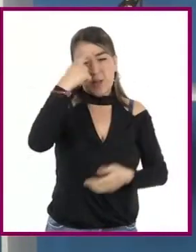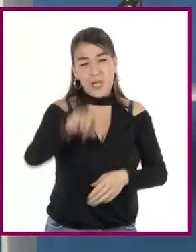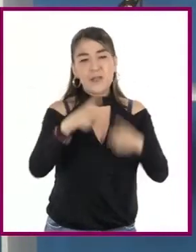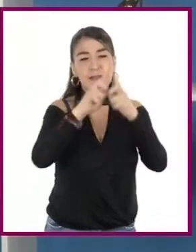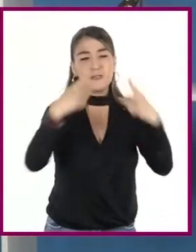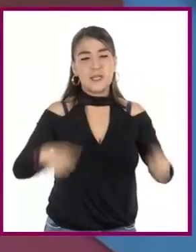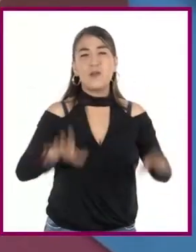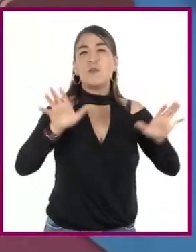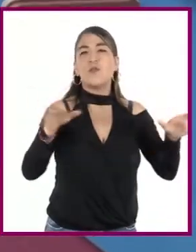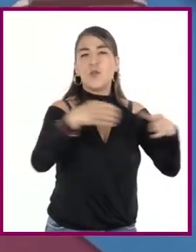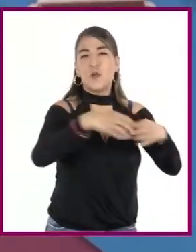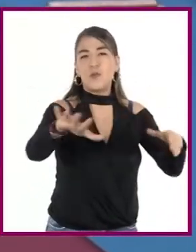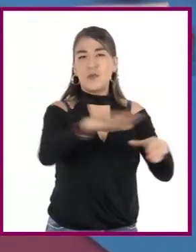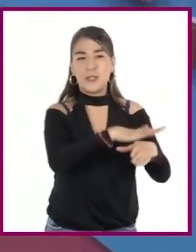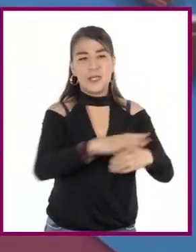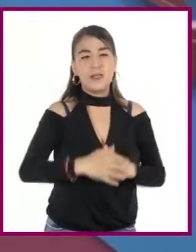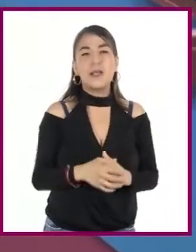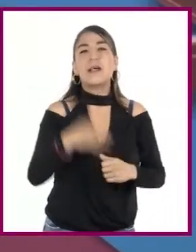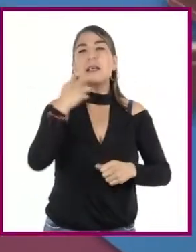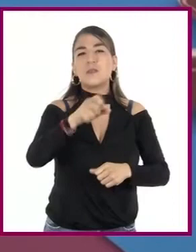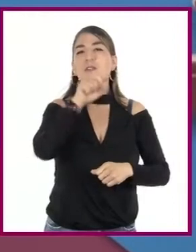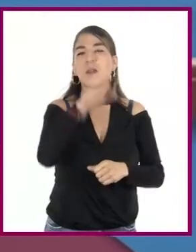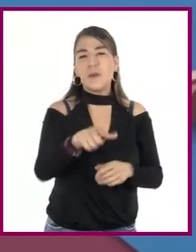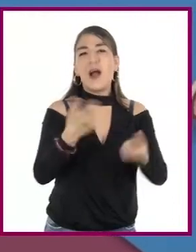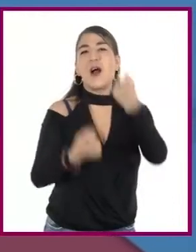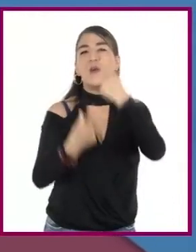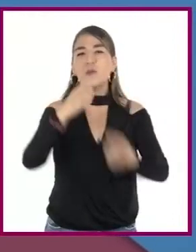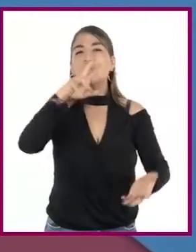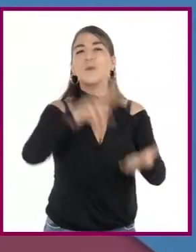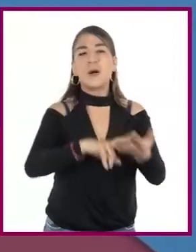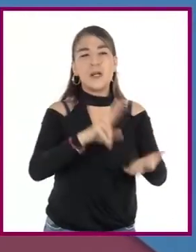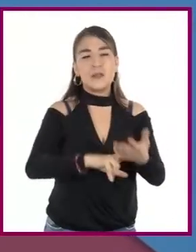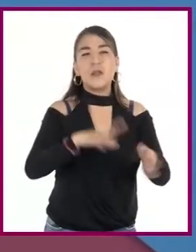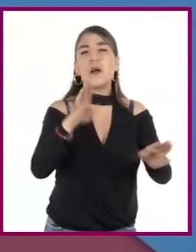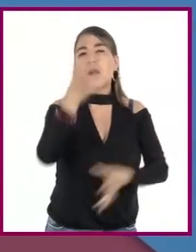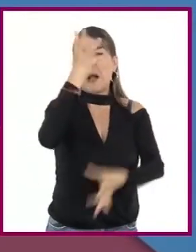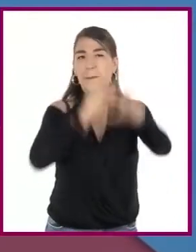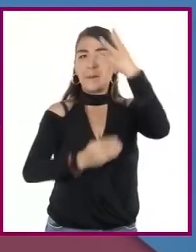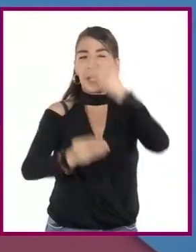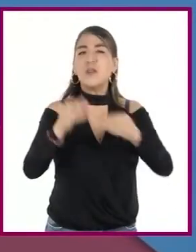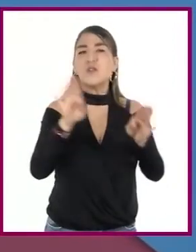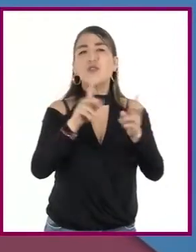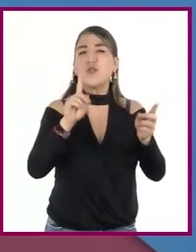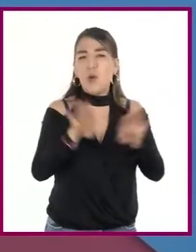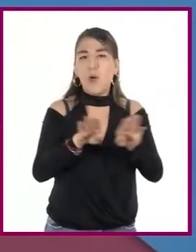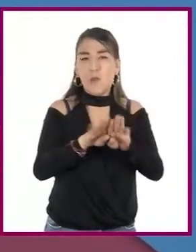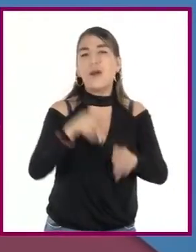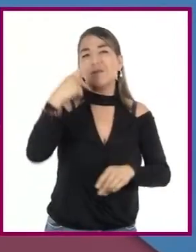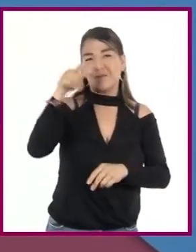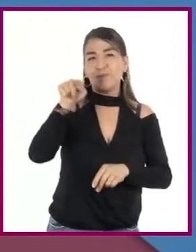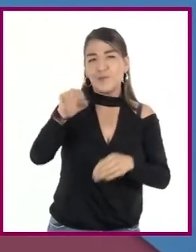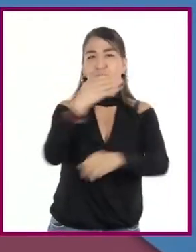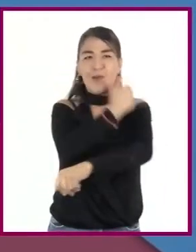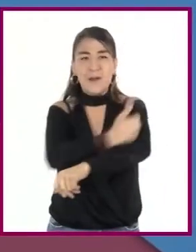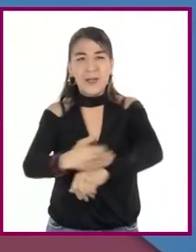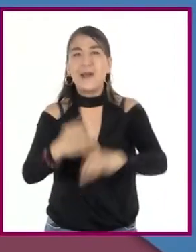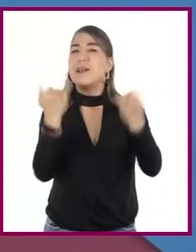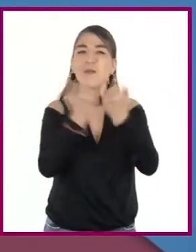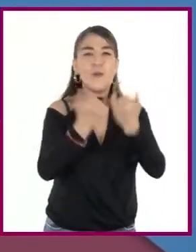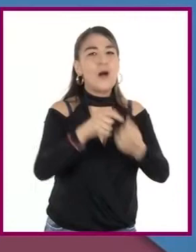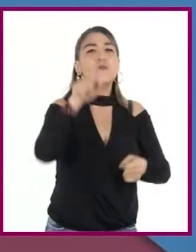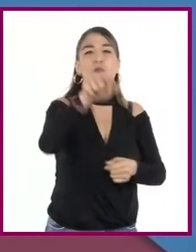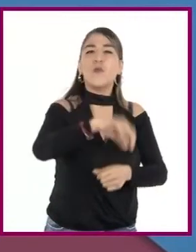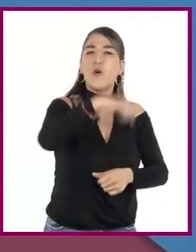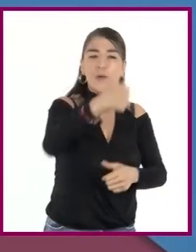la comunidad. Así como algunos valores los aprendiste de tu familia, otros los has